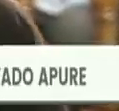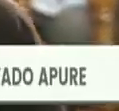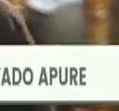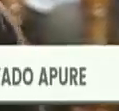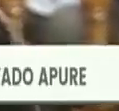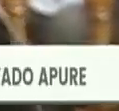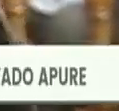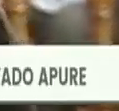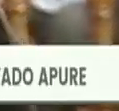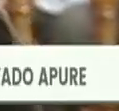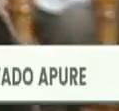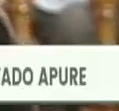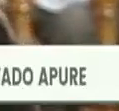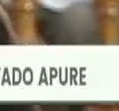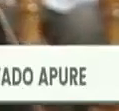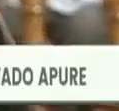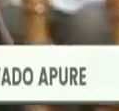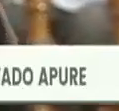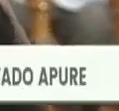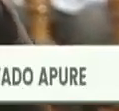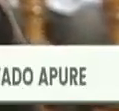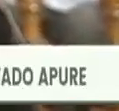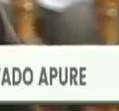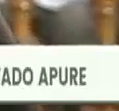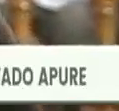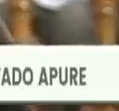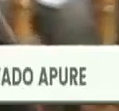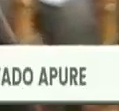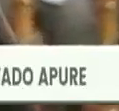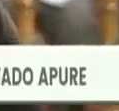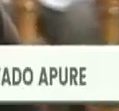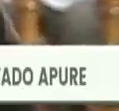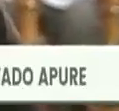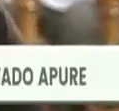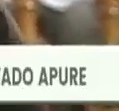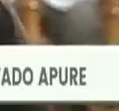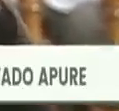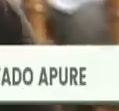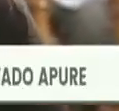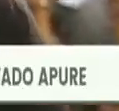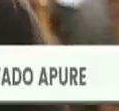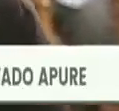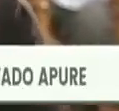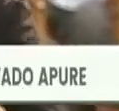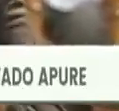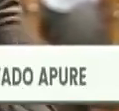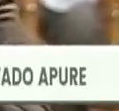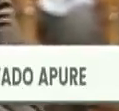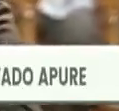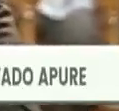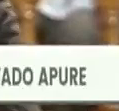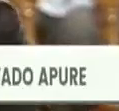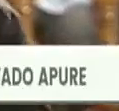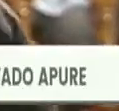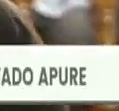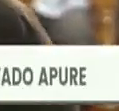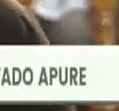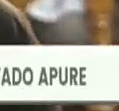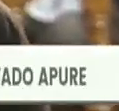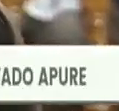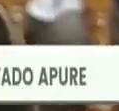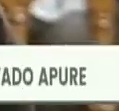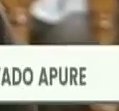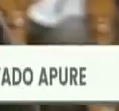cuentan con viviendas dignas, pues esto es parte del trabajo que va a realizar el gobernador Eduardo Piñate. Por otra parte,